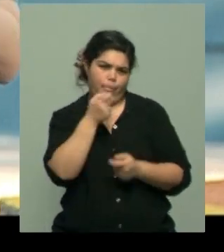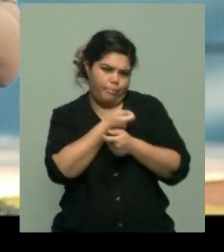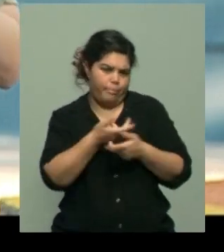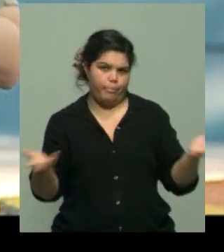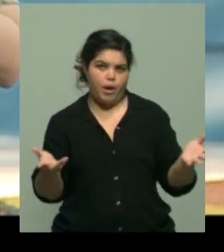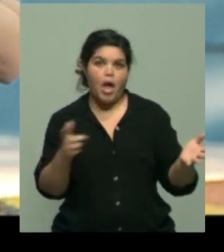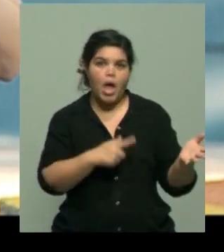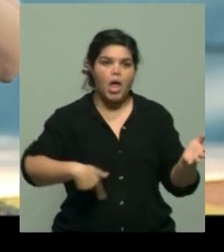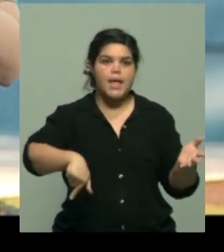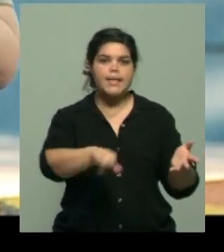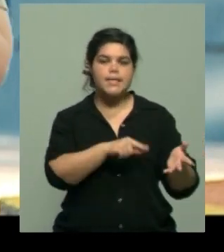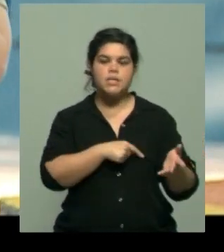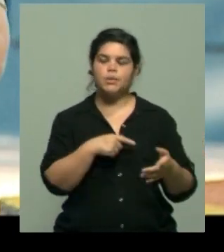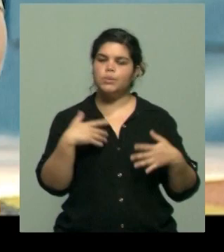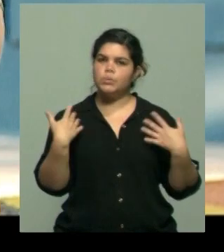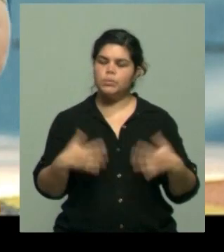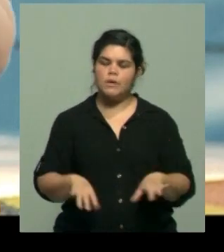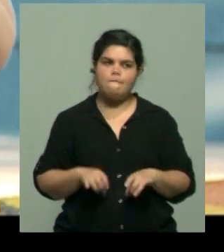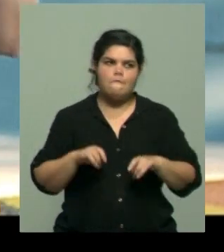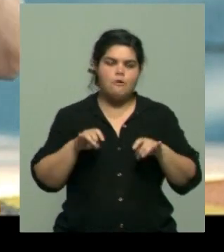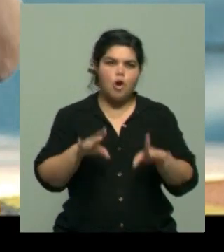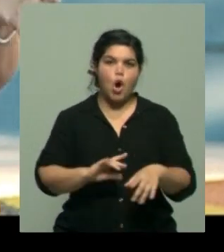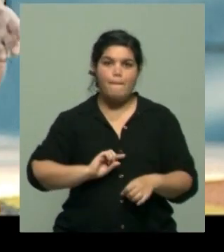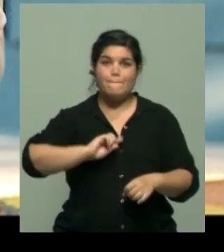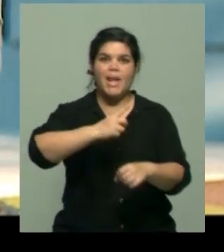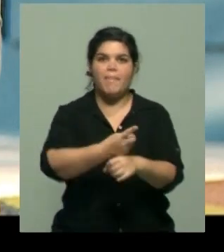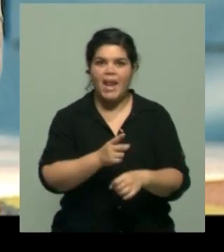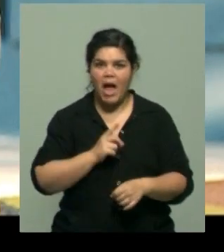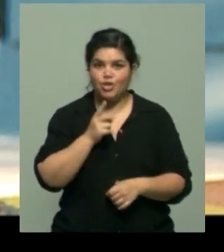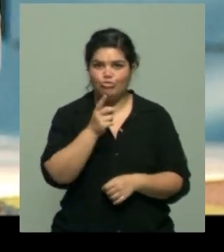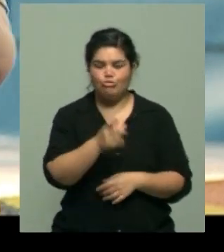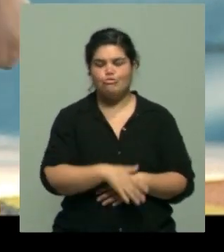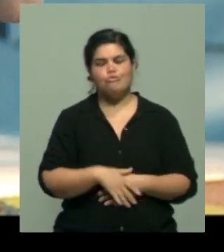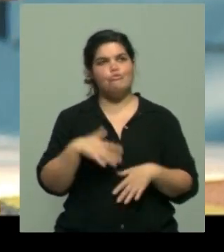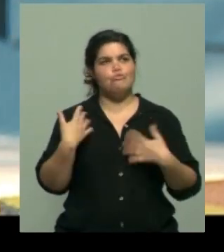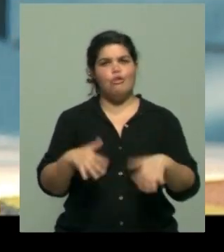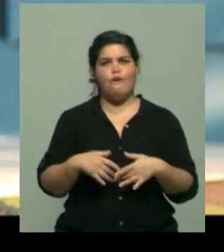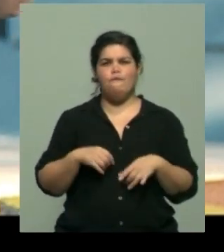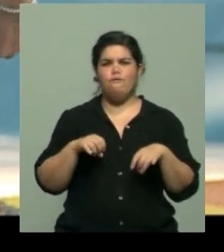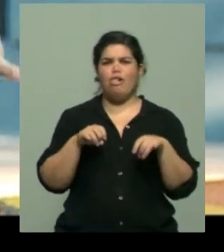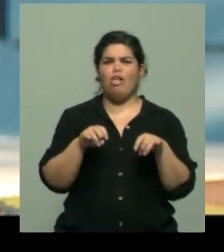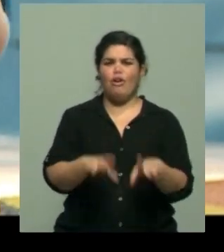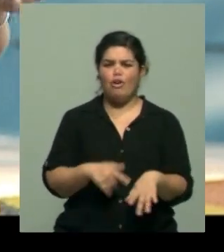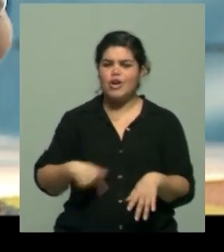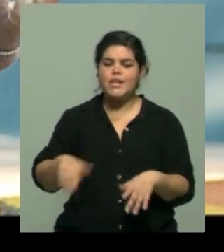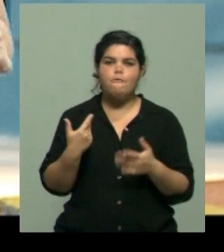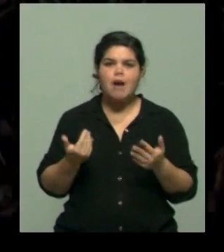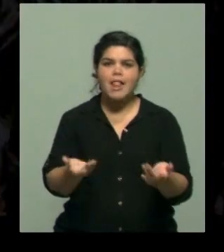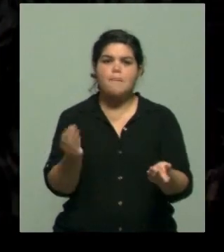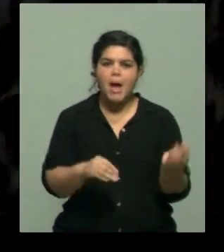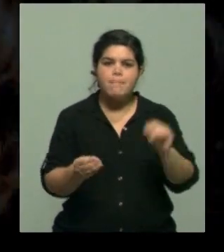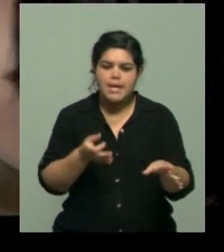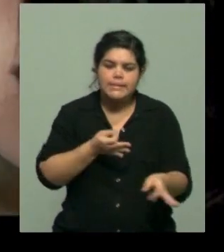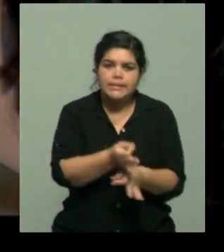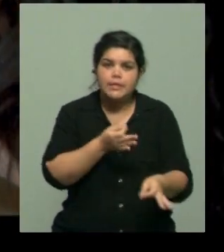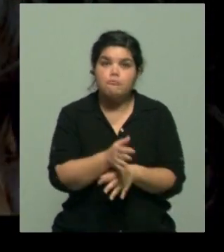uy, qué flojito viene, con algo que a nosotros apuntamos mejorar a futuro, que ellos puedan ser los maestros y las maestras de